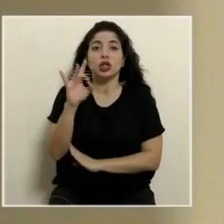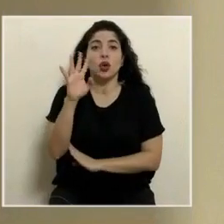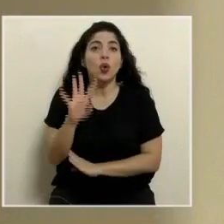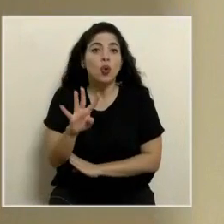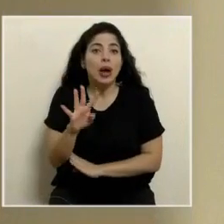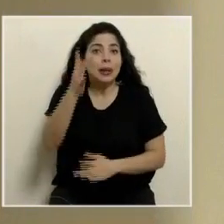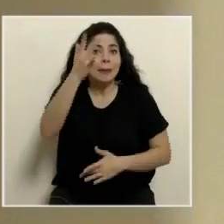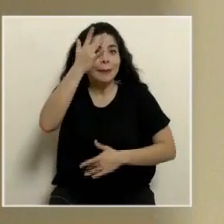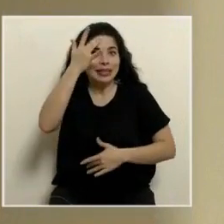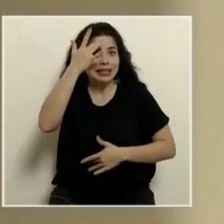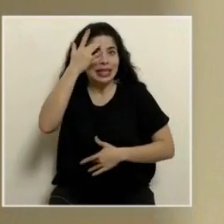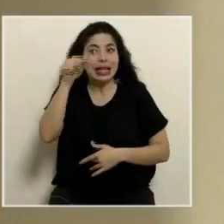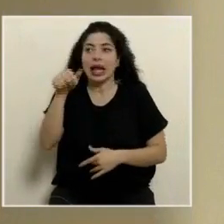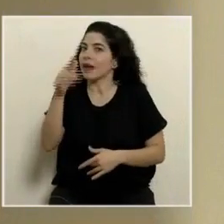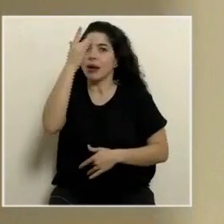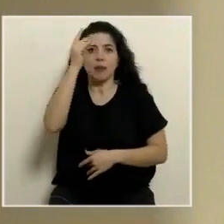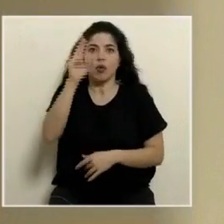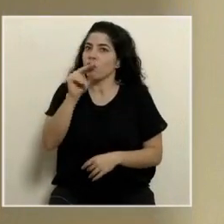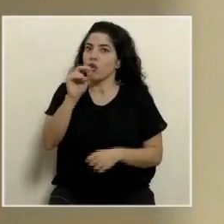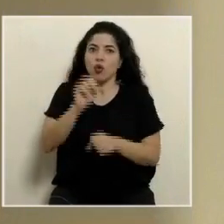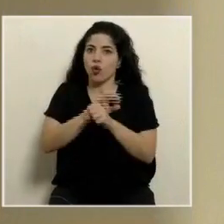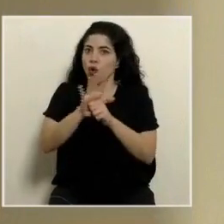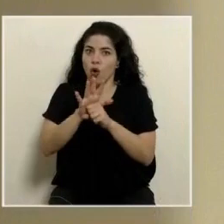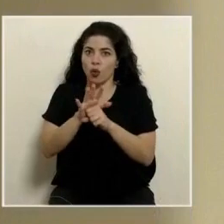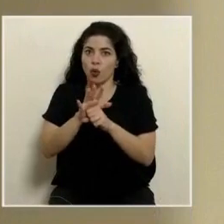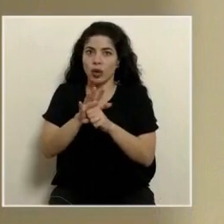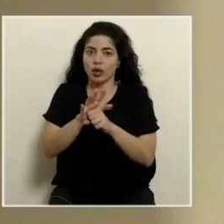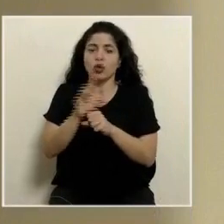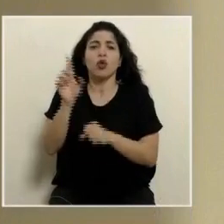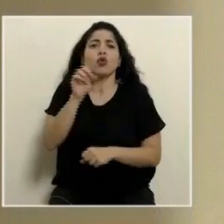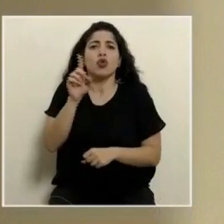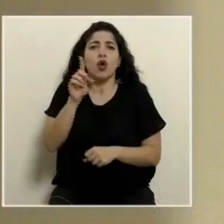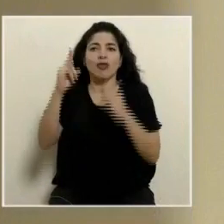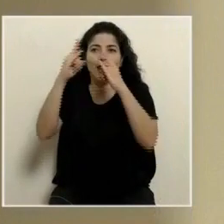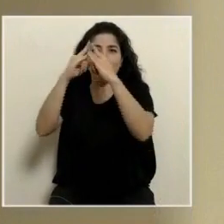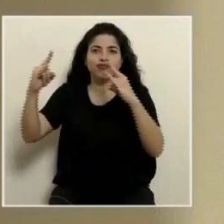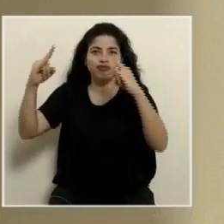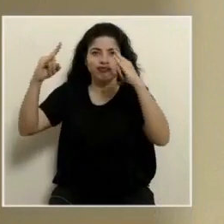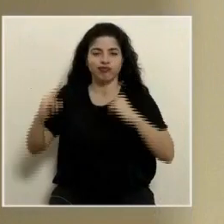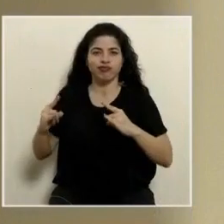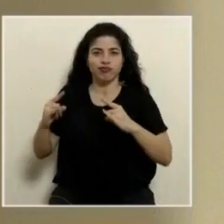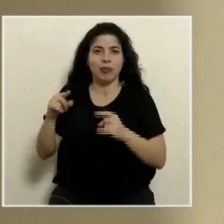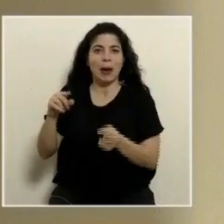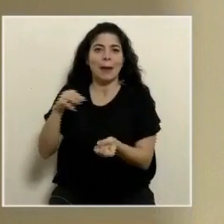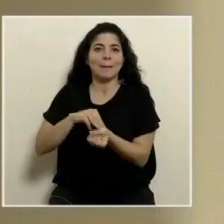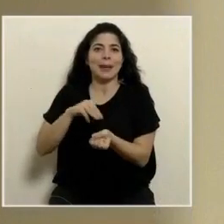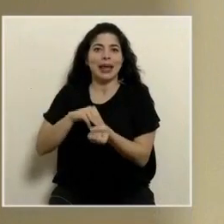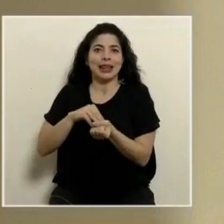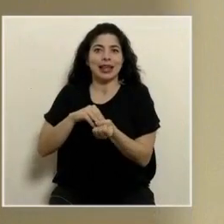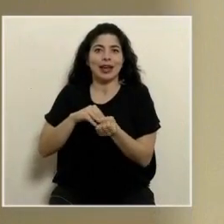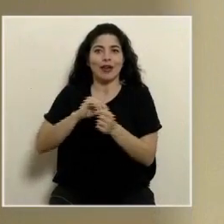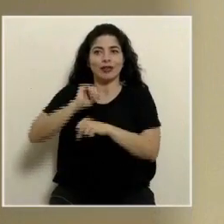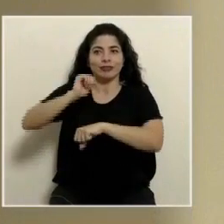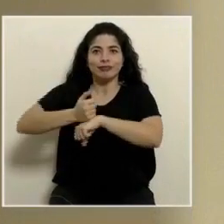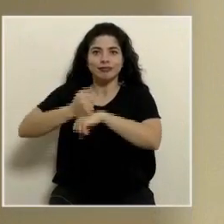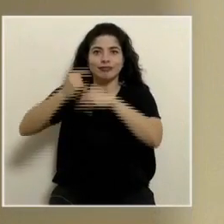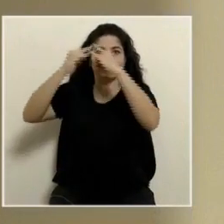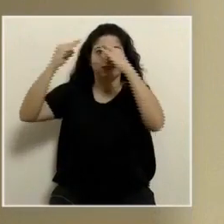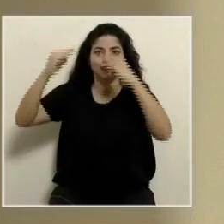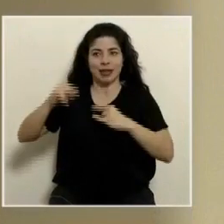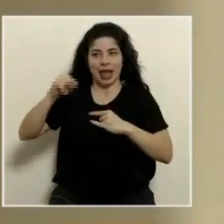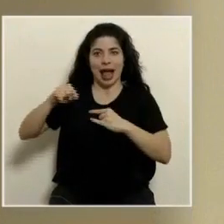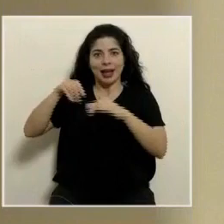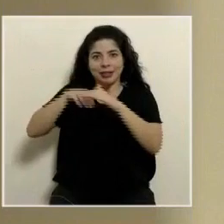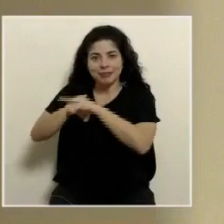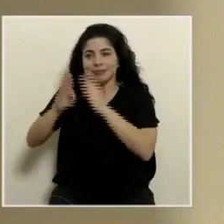106.784 pacientes no COVID dentro de unidades médicas móviles. Estas unidades están